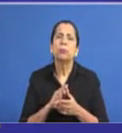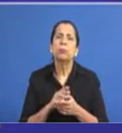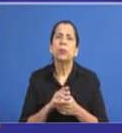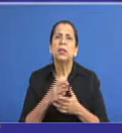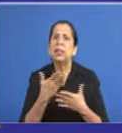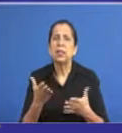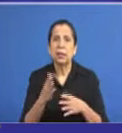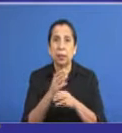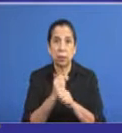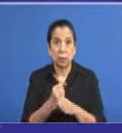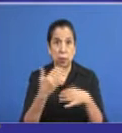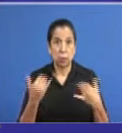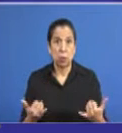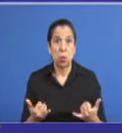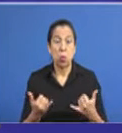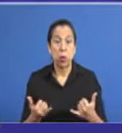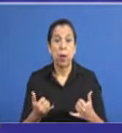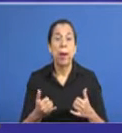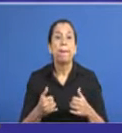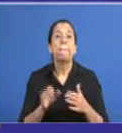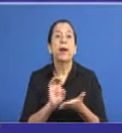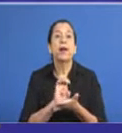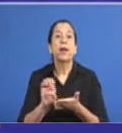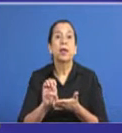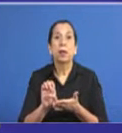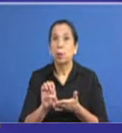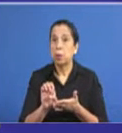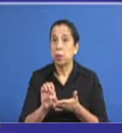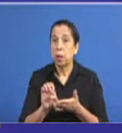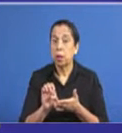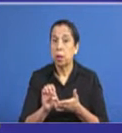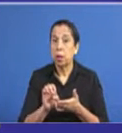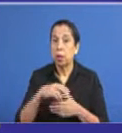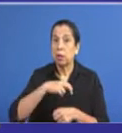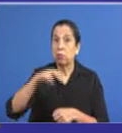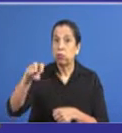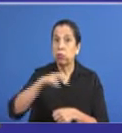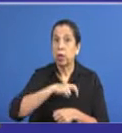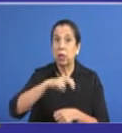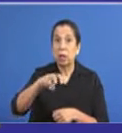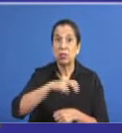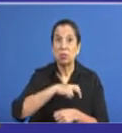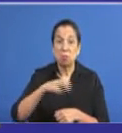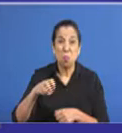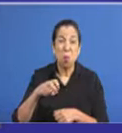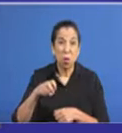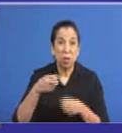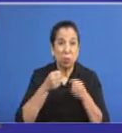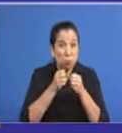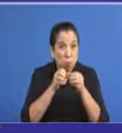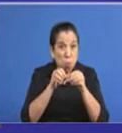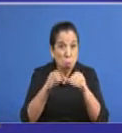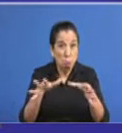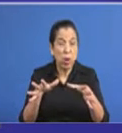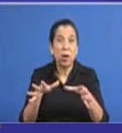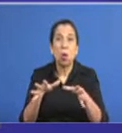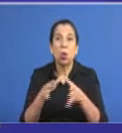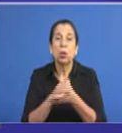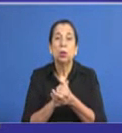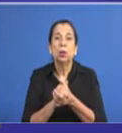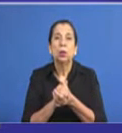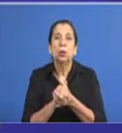se está haciendo en estos momentos para evitar que el transporte público se convierta en un foco de propagación del COVID-19. Bienvenido,